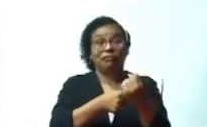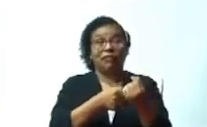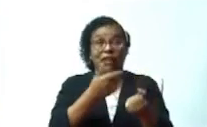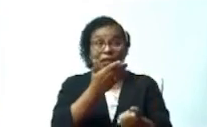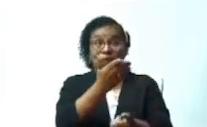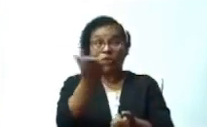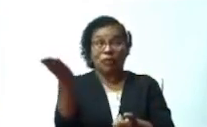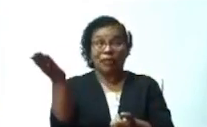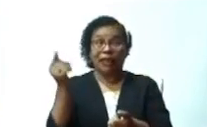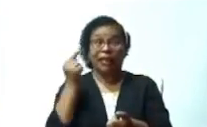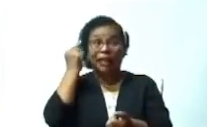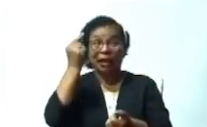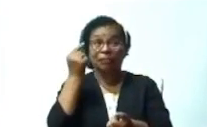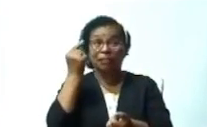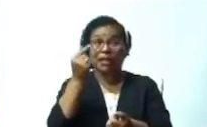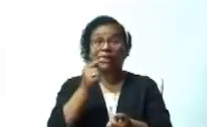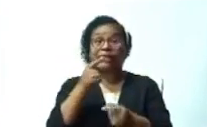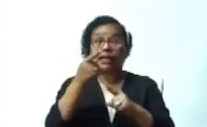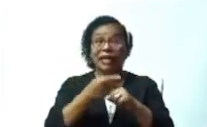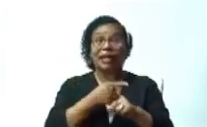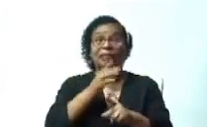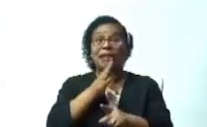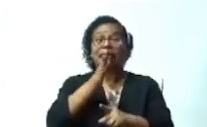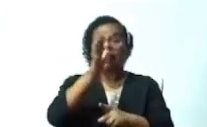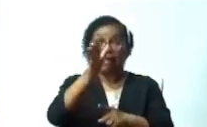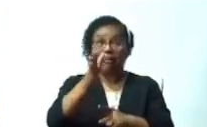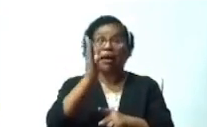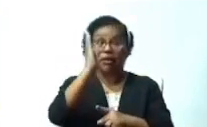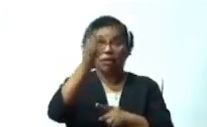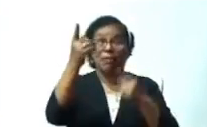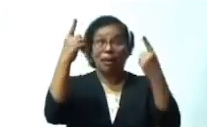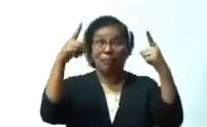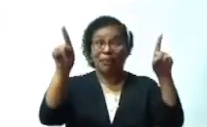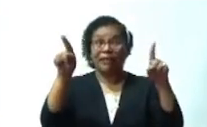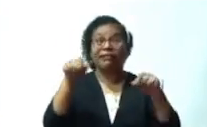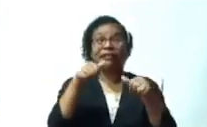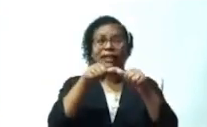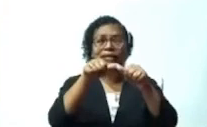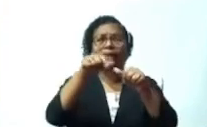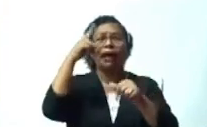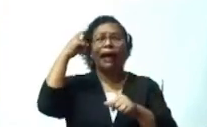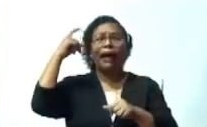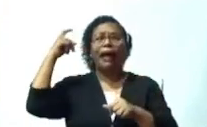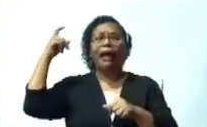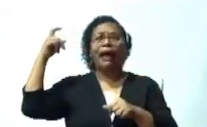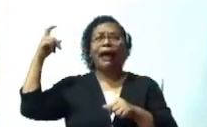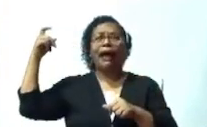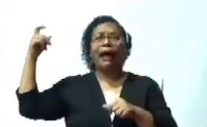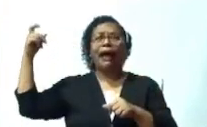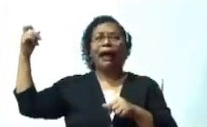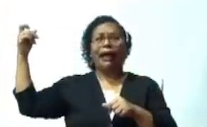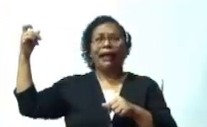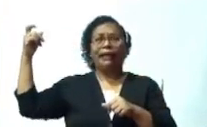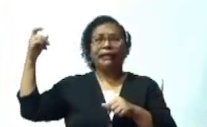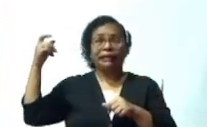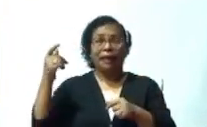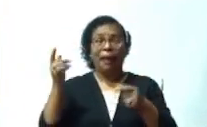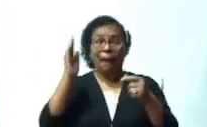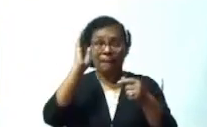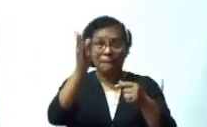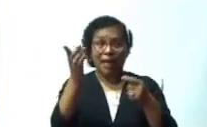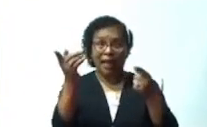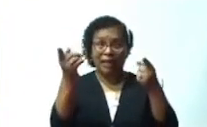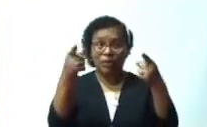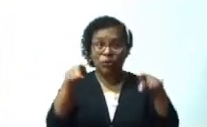que sigan soñando, que cuando despierten es probable que entonces el resultado no sea del 85, sino que sea